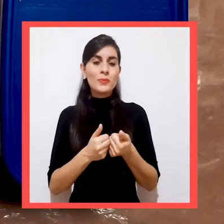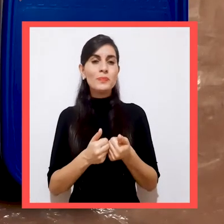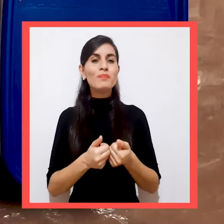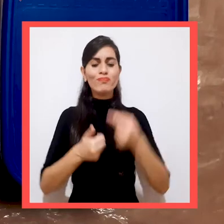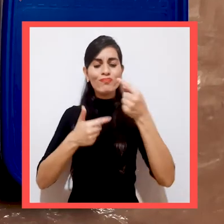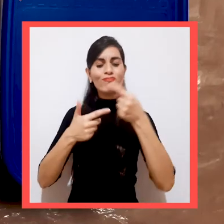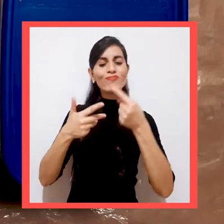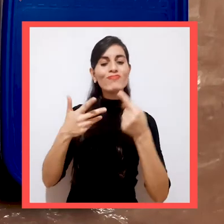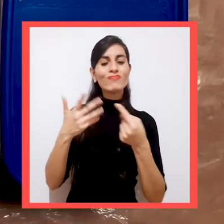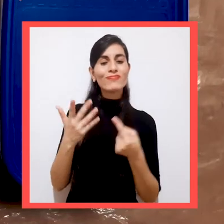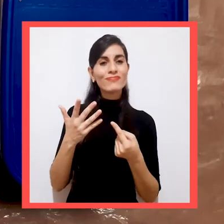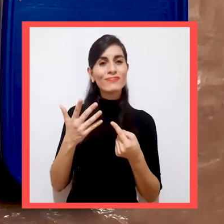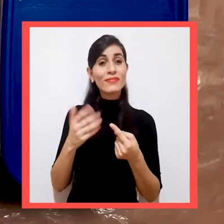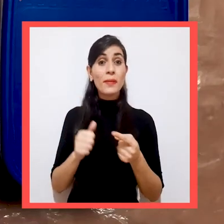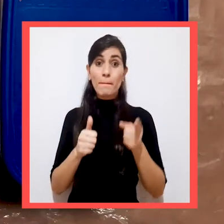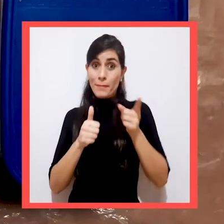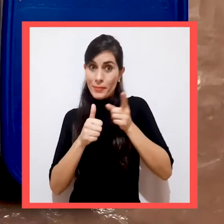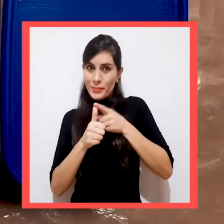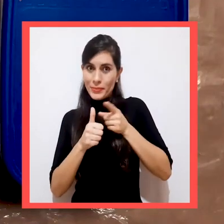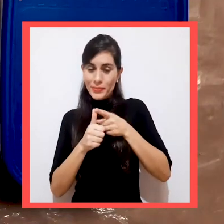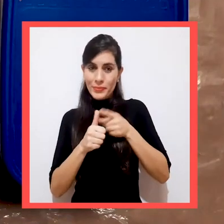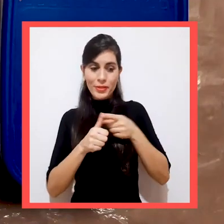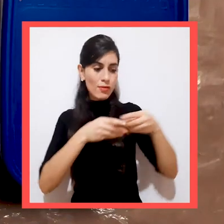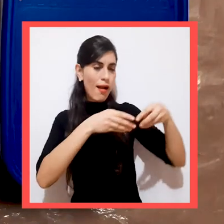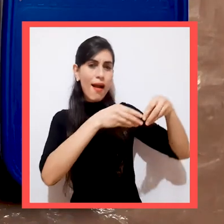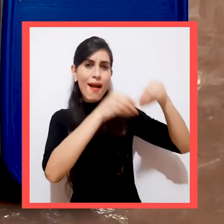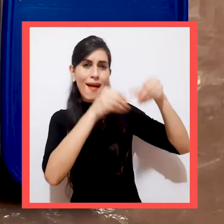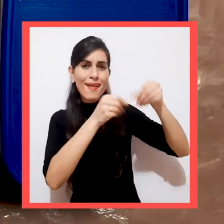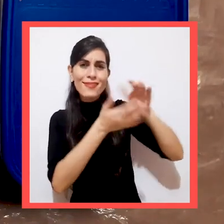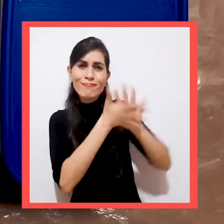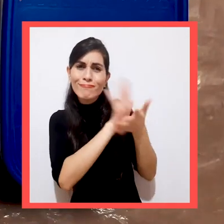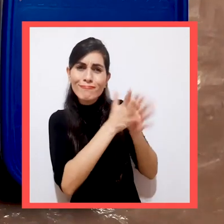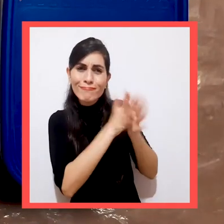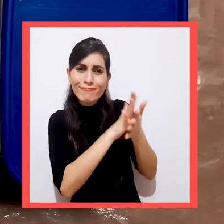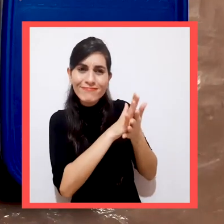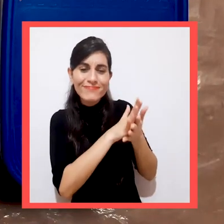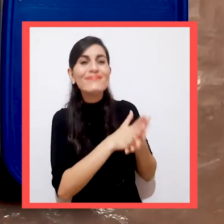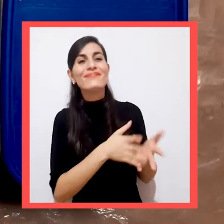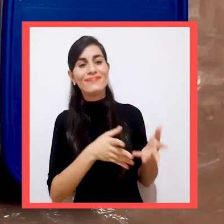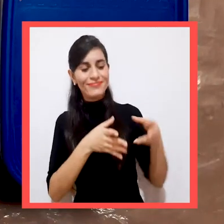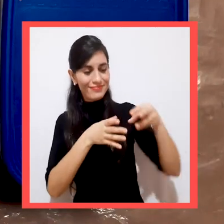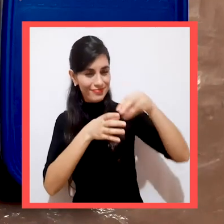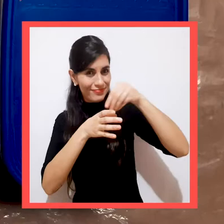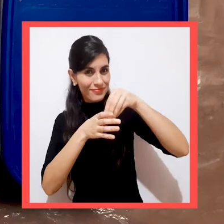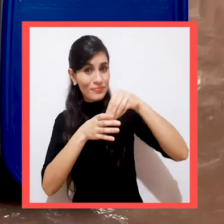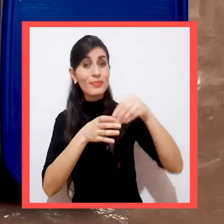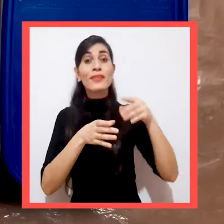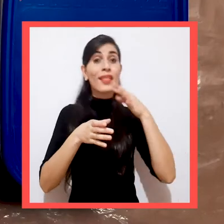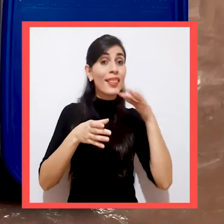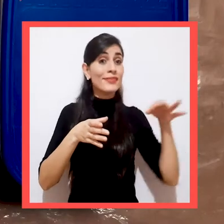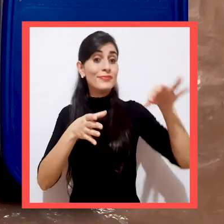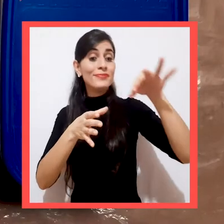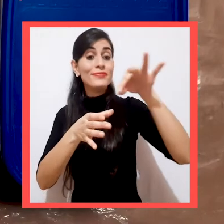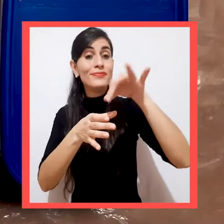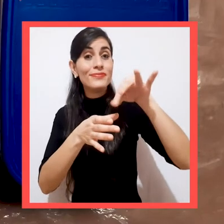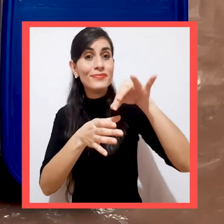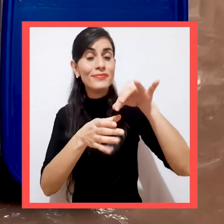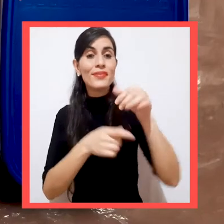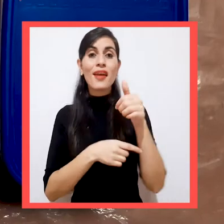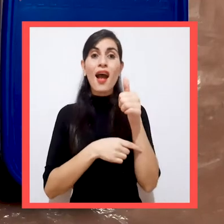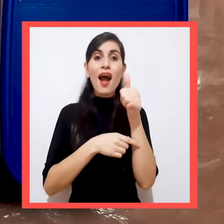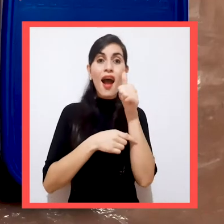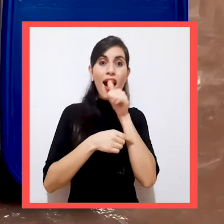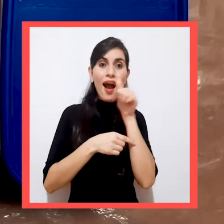ello utilizaremos una taza de harina común, media taza de sal, agua